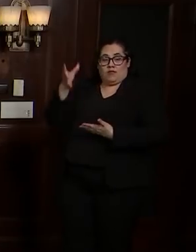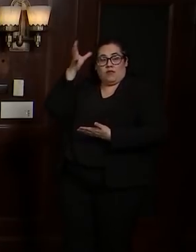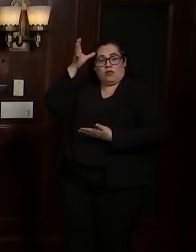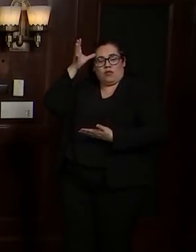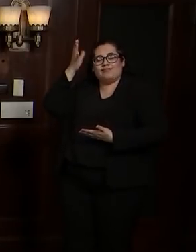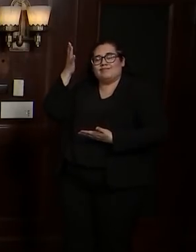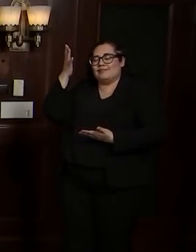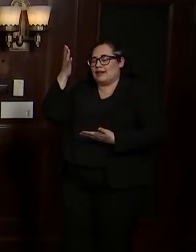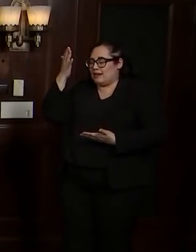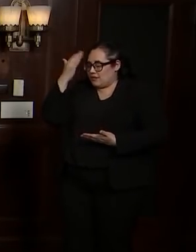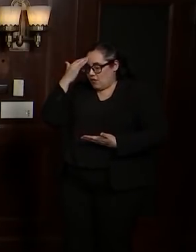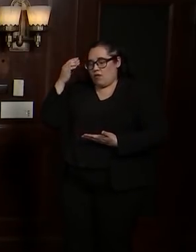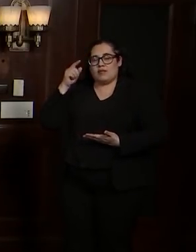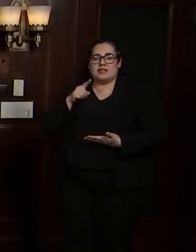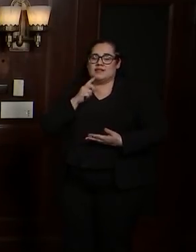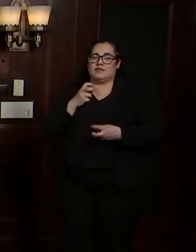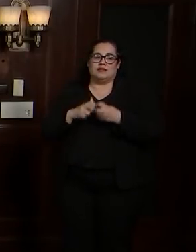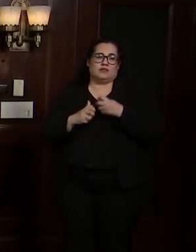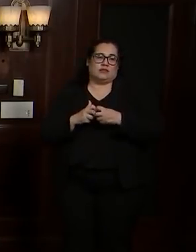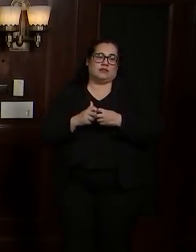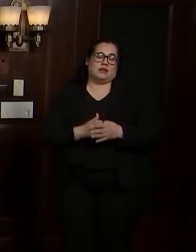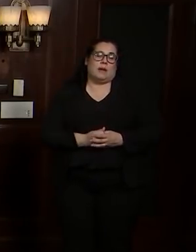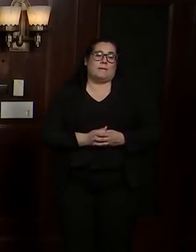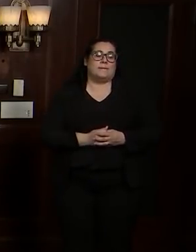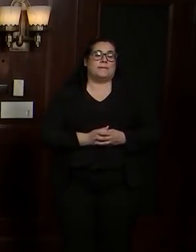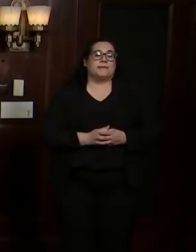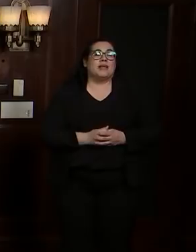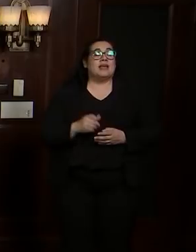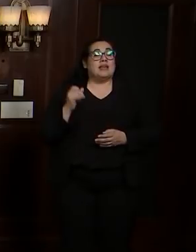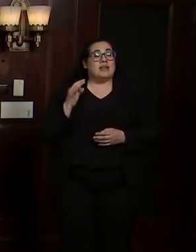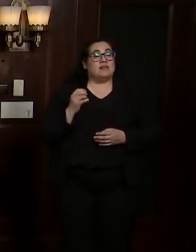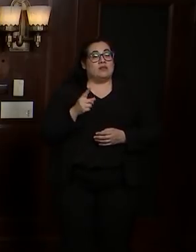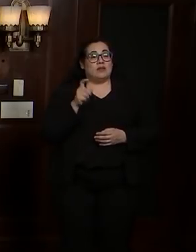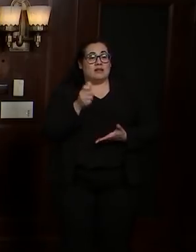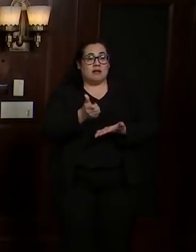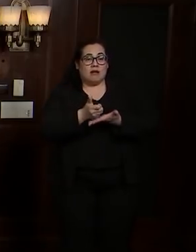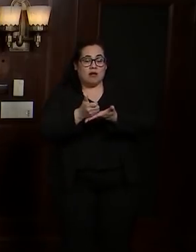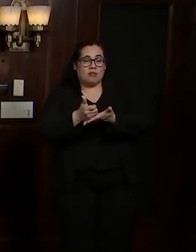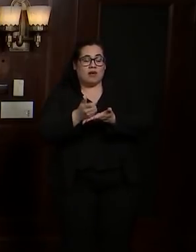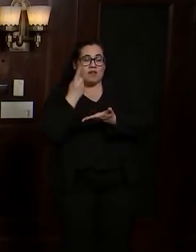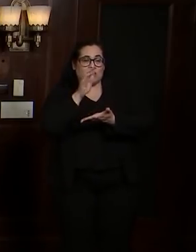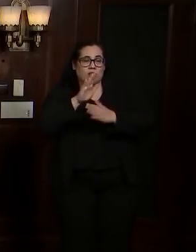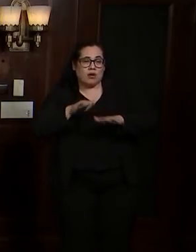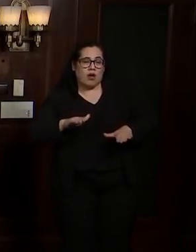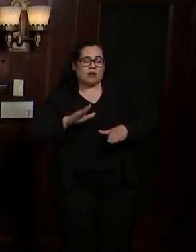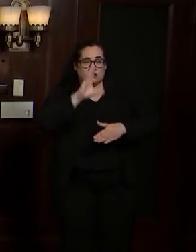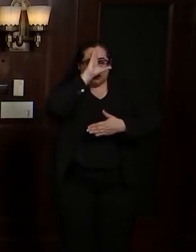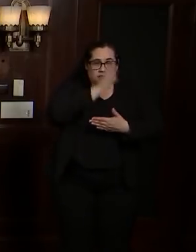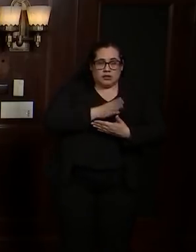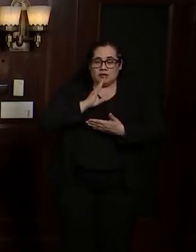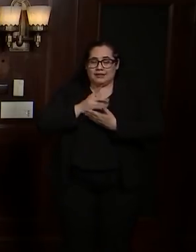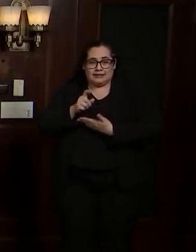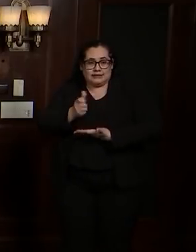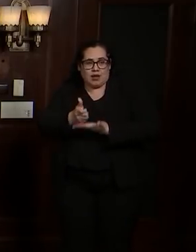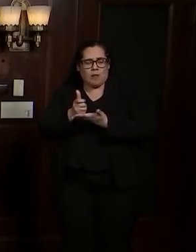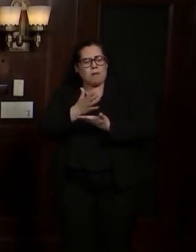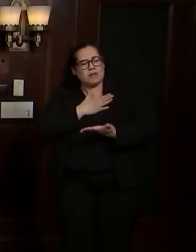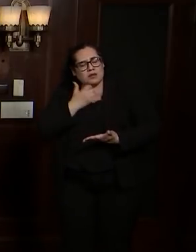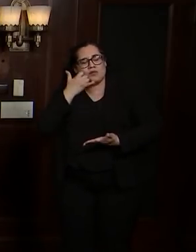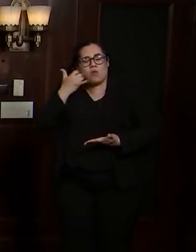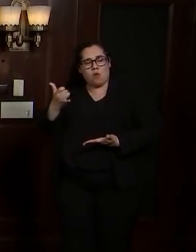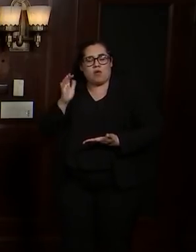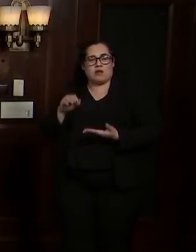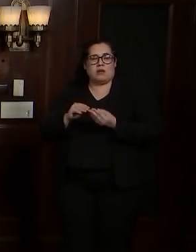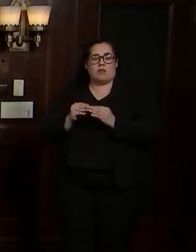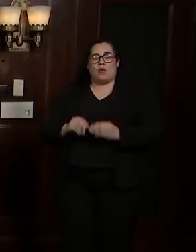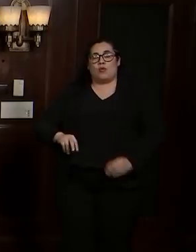yo sé, es difícil. Si necesita ayuda o su hijo o hija necesita ayuda, llama